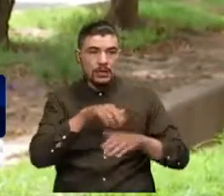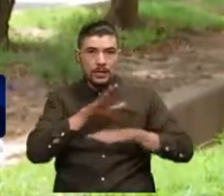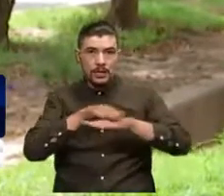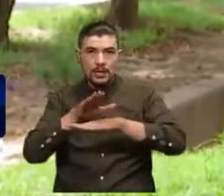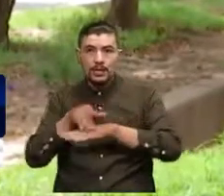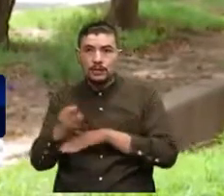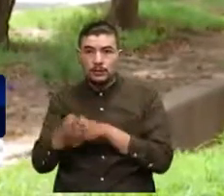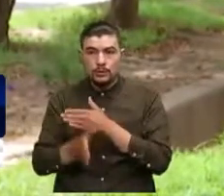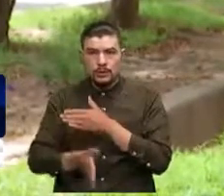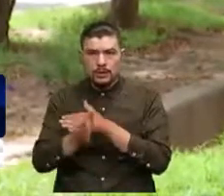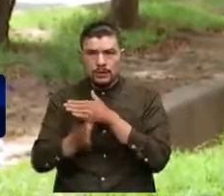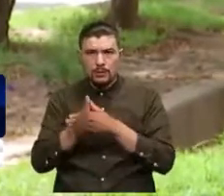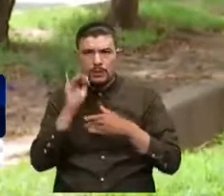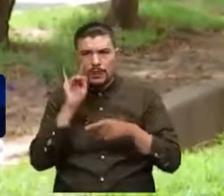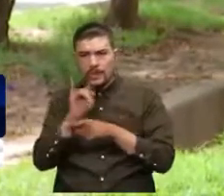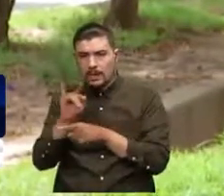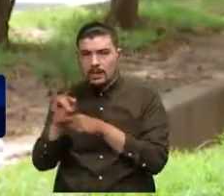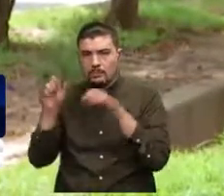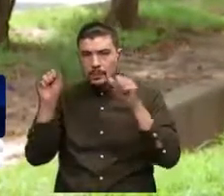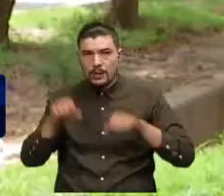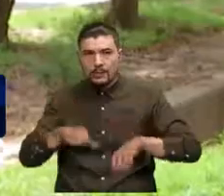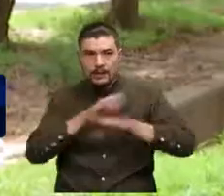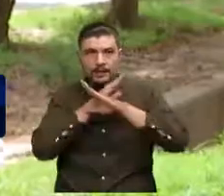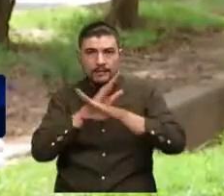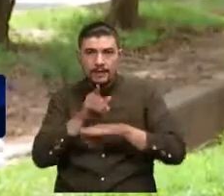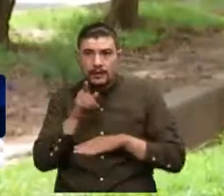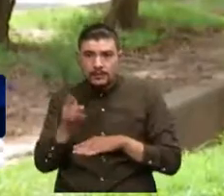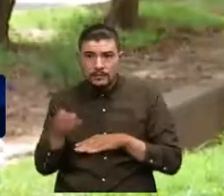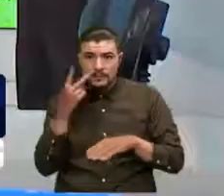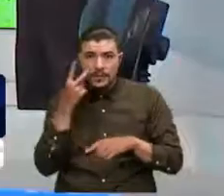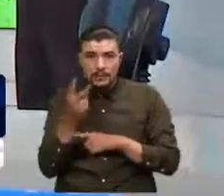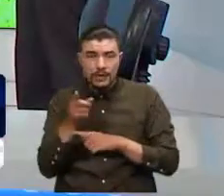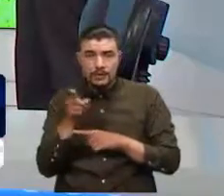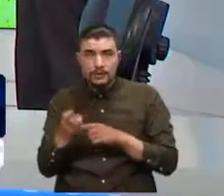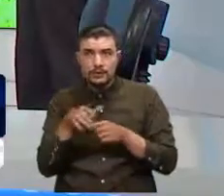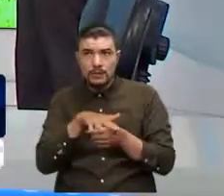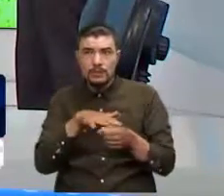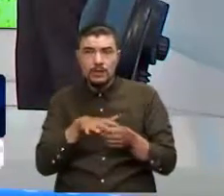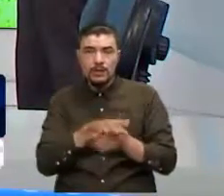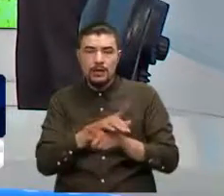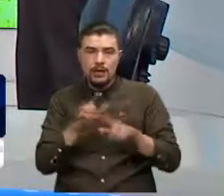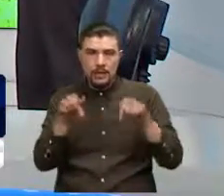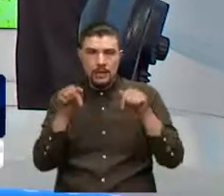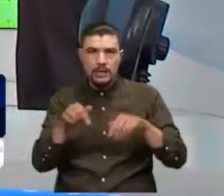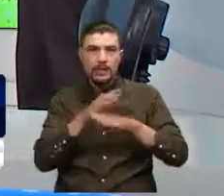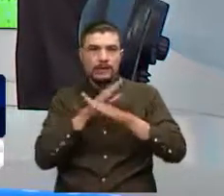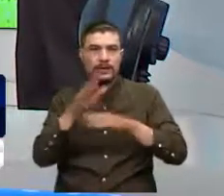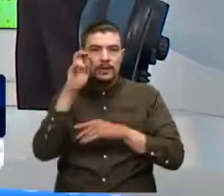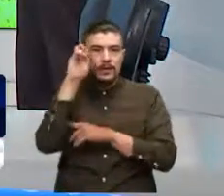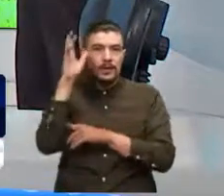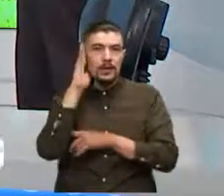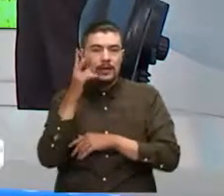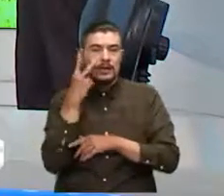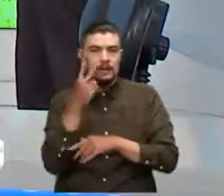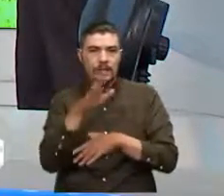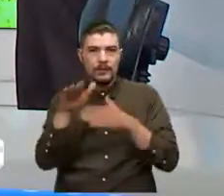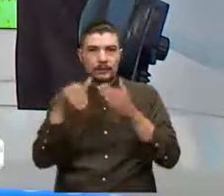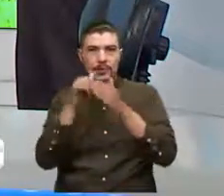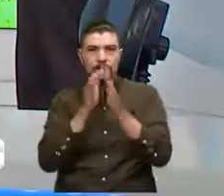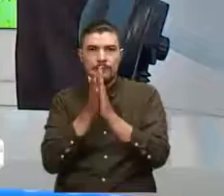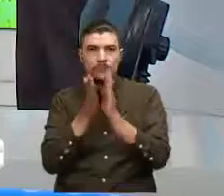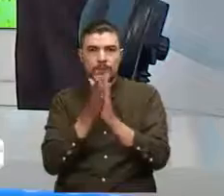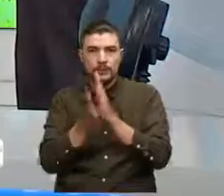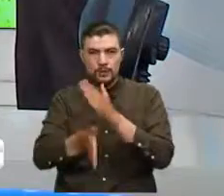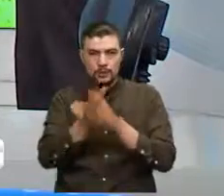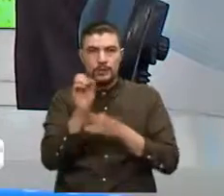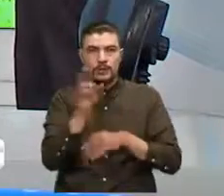van a continuar vigilantes para evitar que se registre este delito en norte de Santander. Por ahora es la información que tenemos.